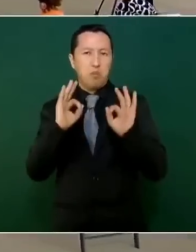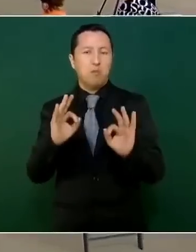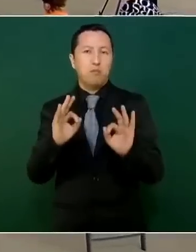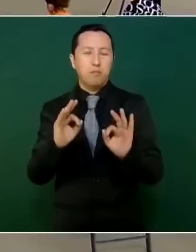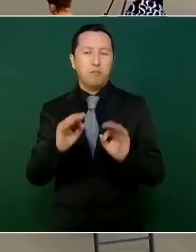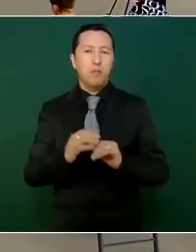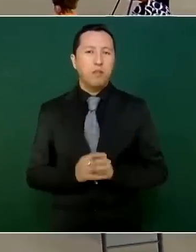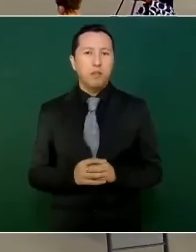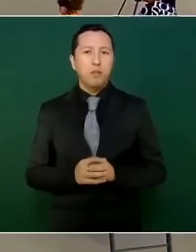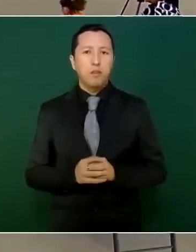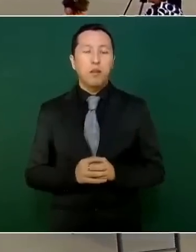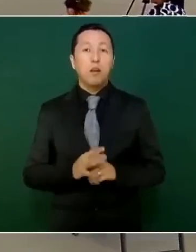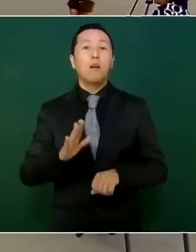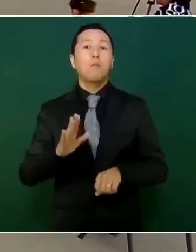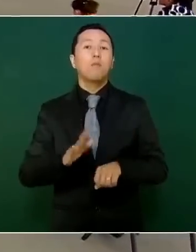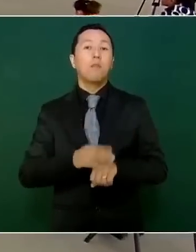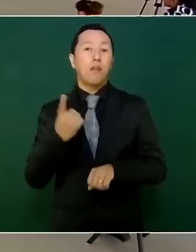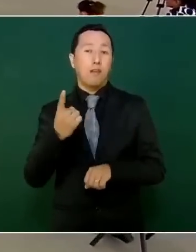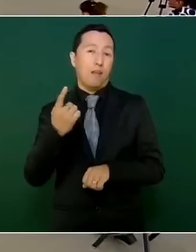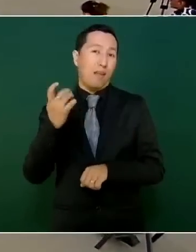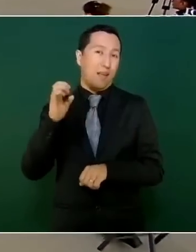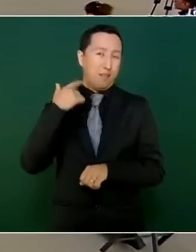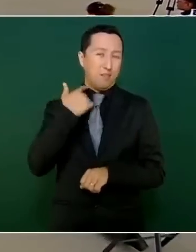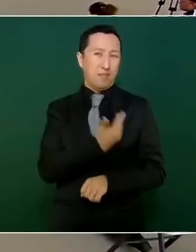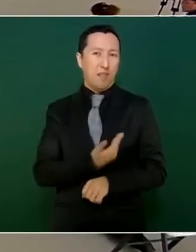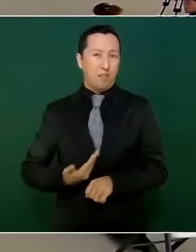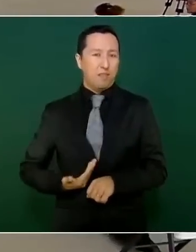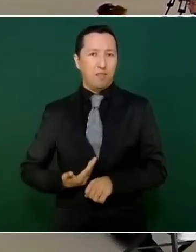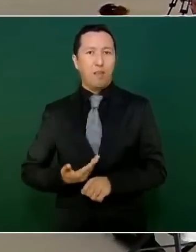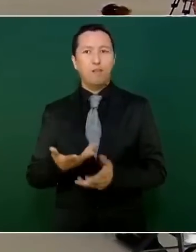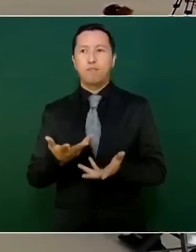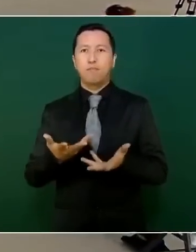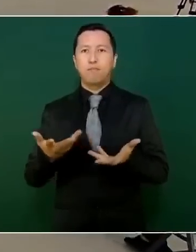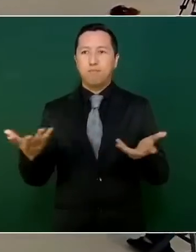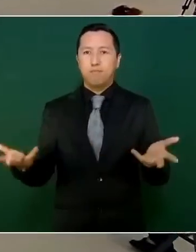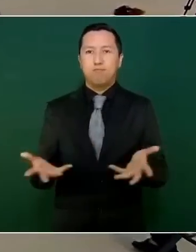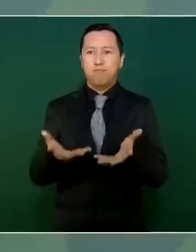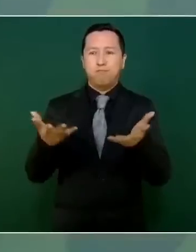se impulsaron muchas obras y además